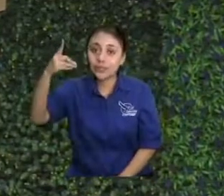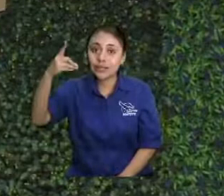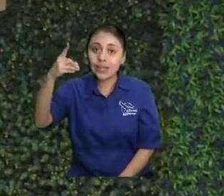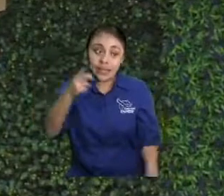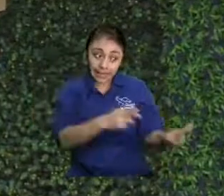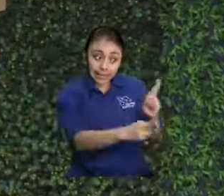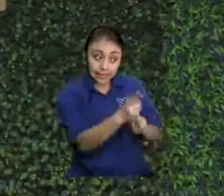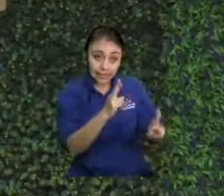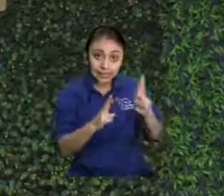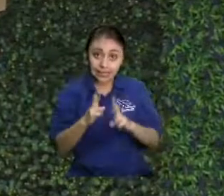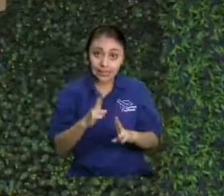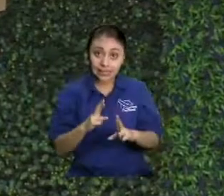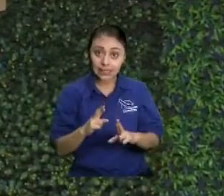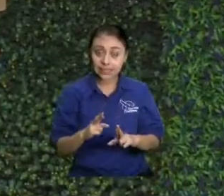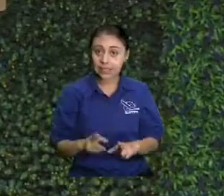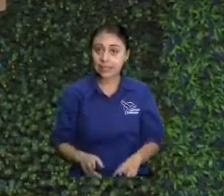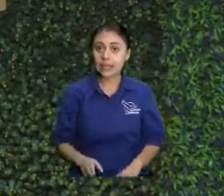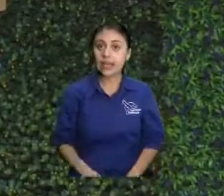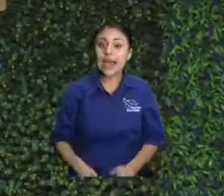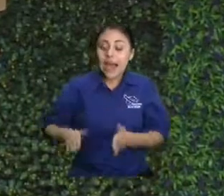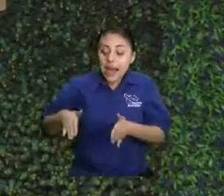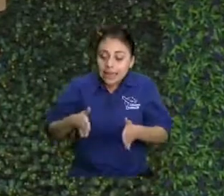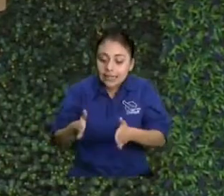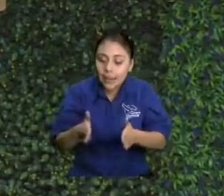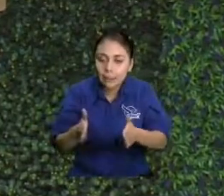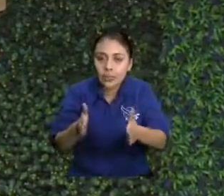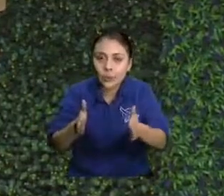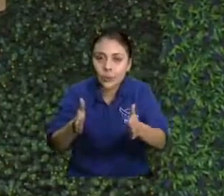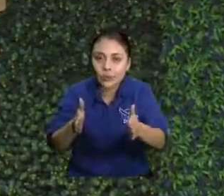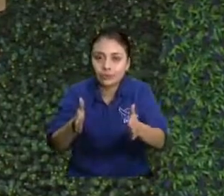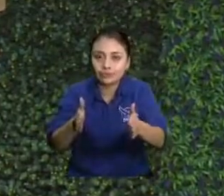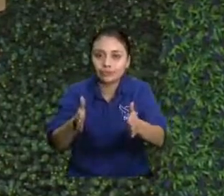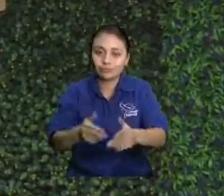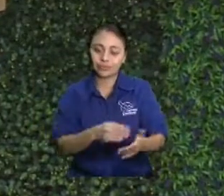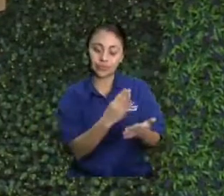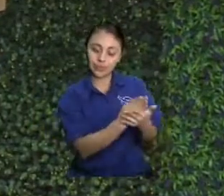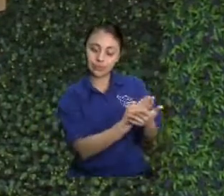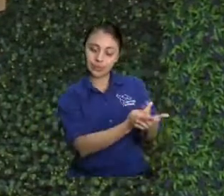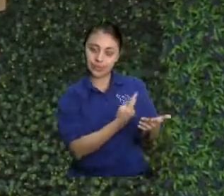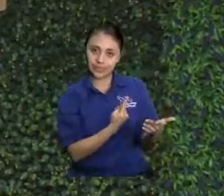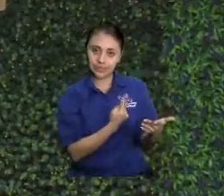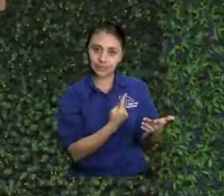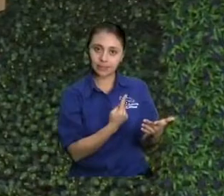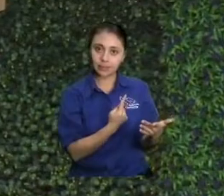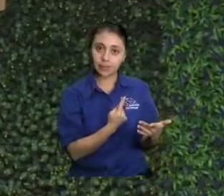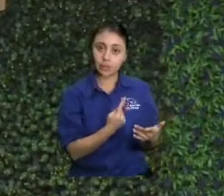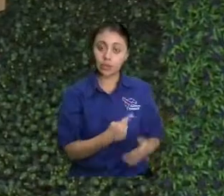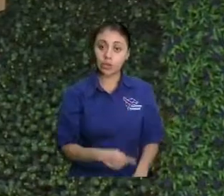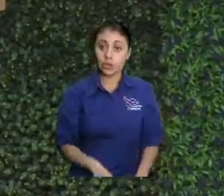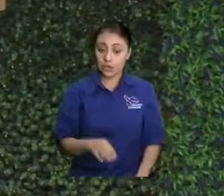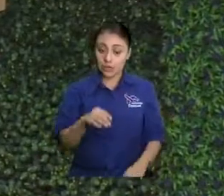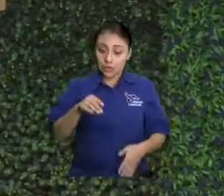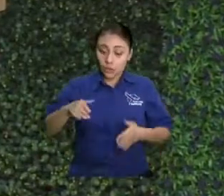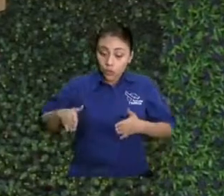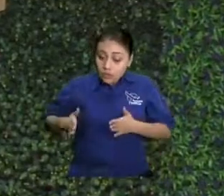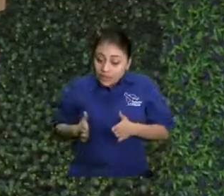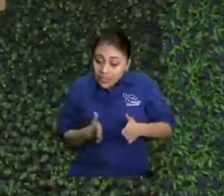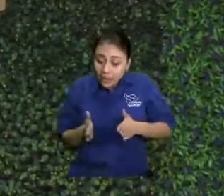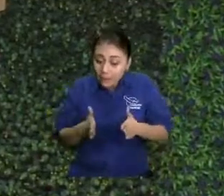Está difícil, ¿verdad? Y la Biblia dice, encomienda a Jehová tus caminos